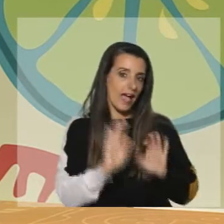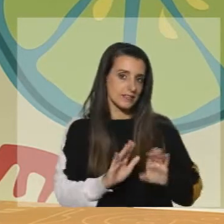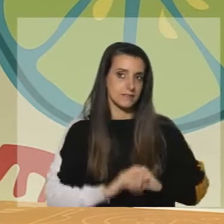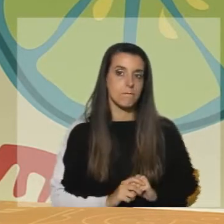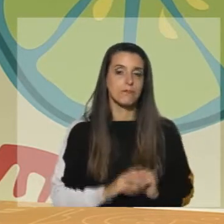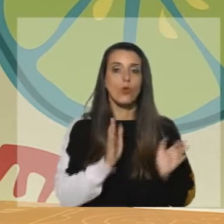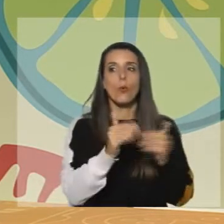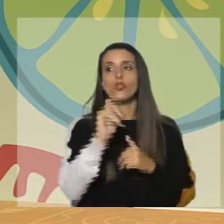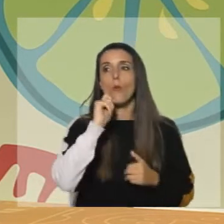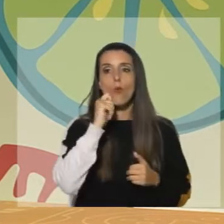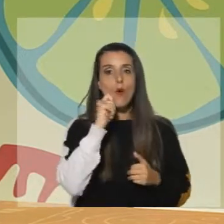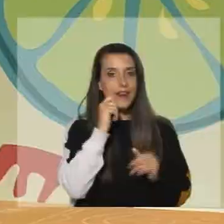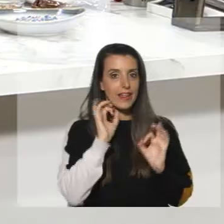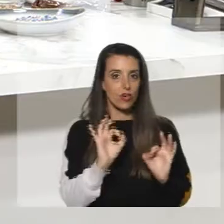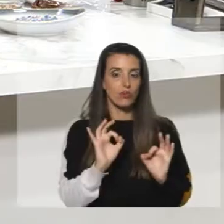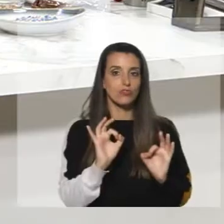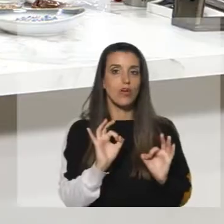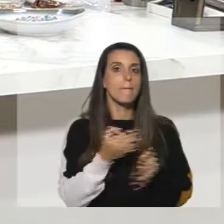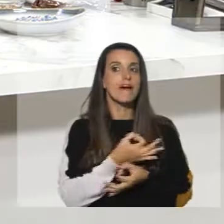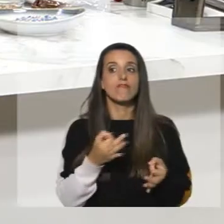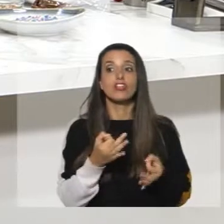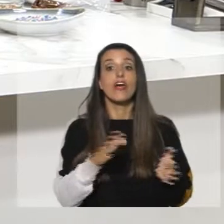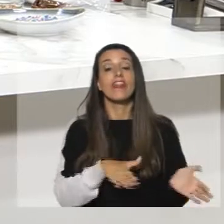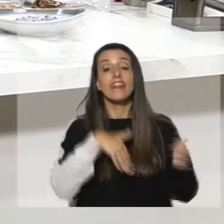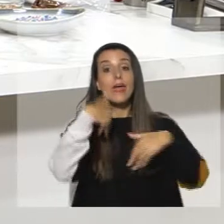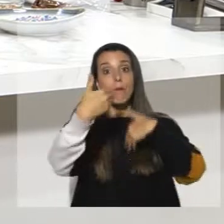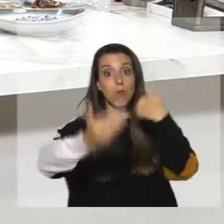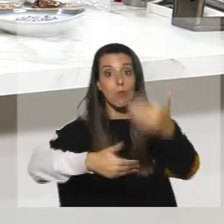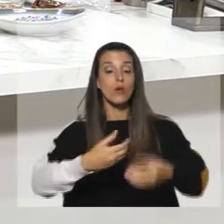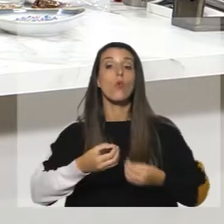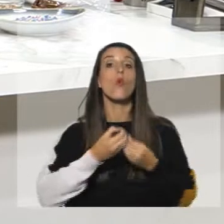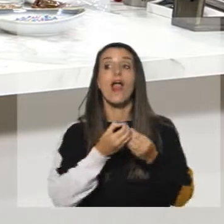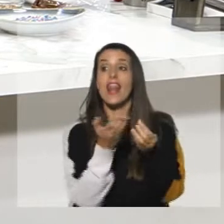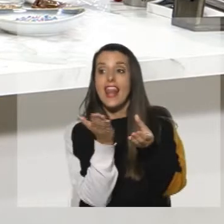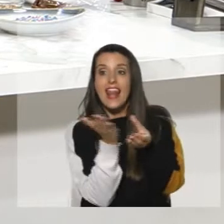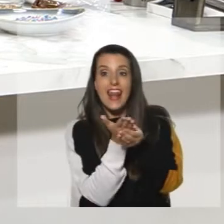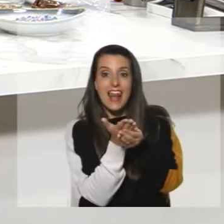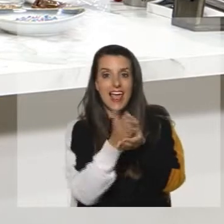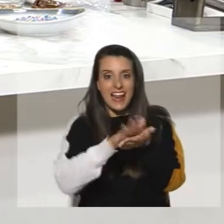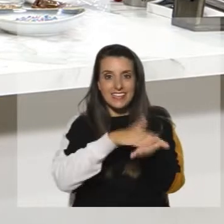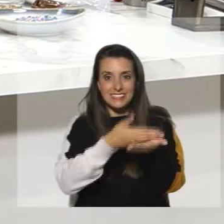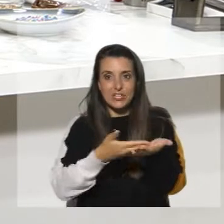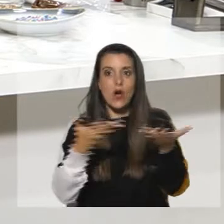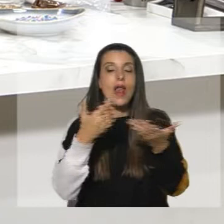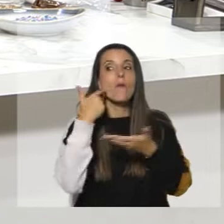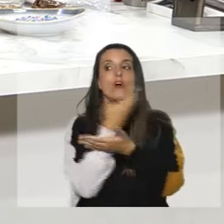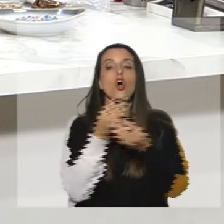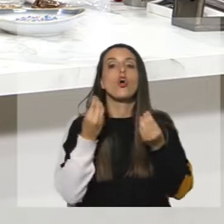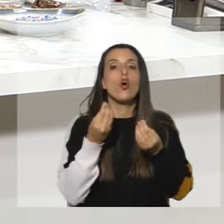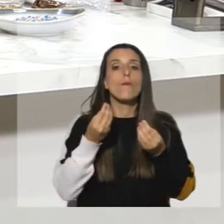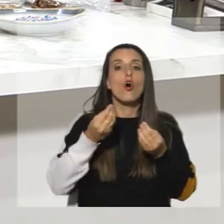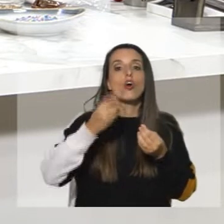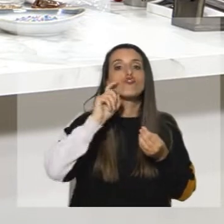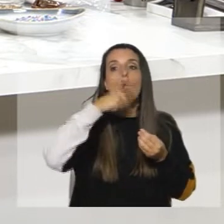que quedan súper lindos. Exactamente. Y después lo que tienen que hacer es rellenarlo y yo les voy a mostrar ahora cómo se baña bien todo.